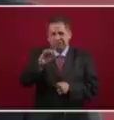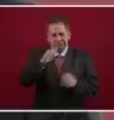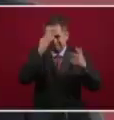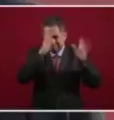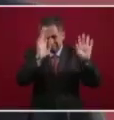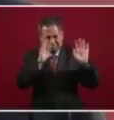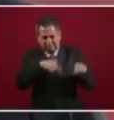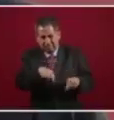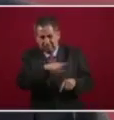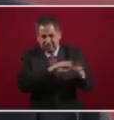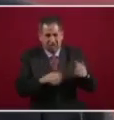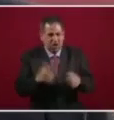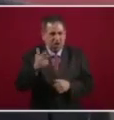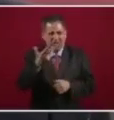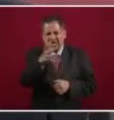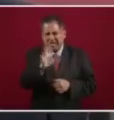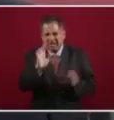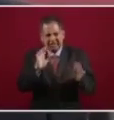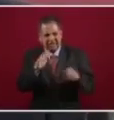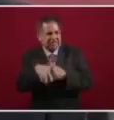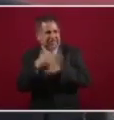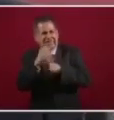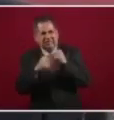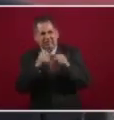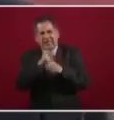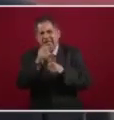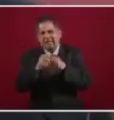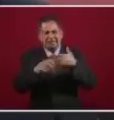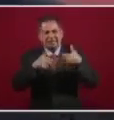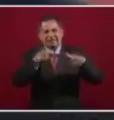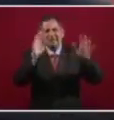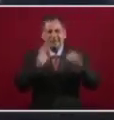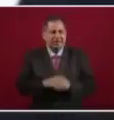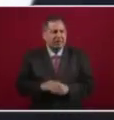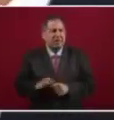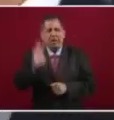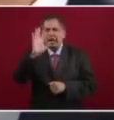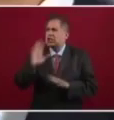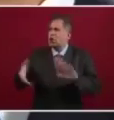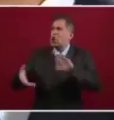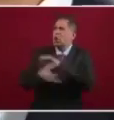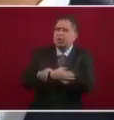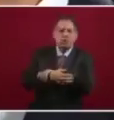pero 8, 10, 15, 20, como los convenios